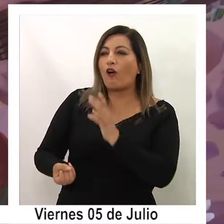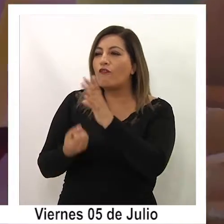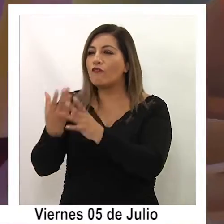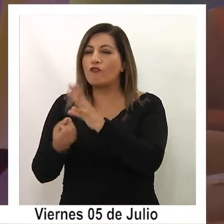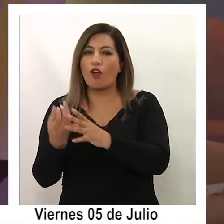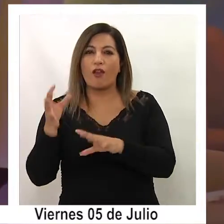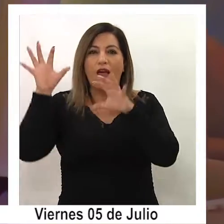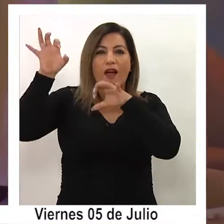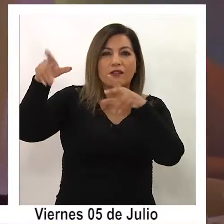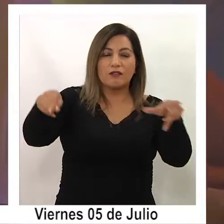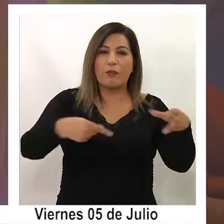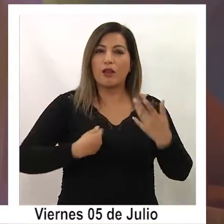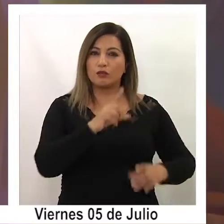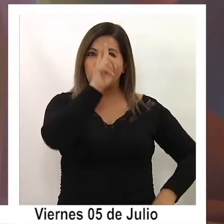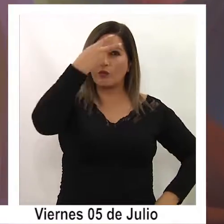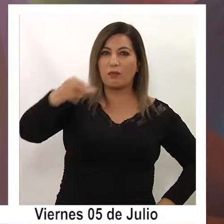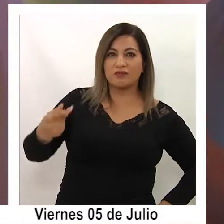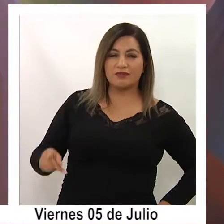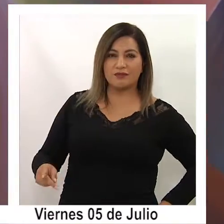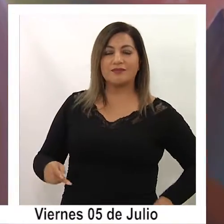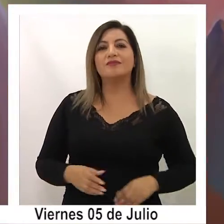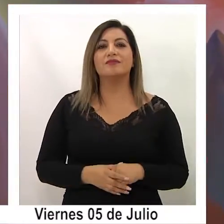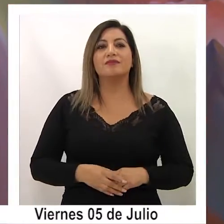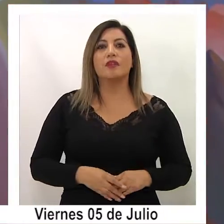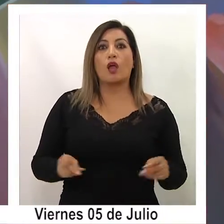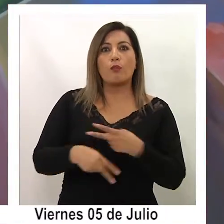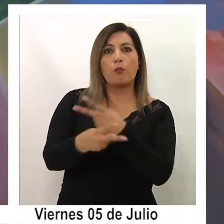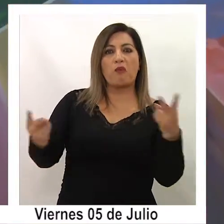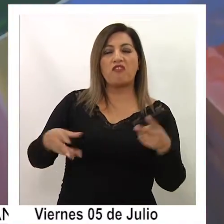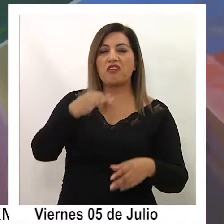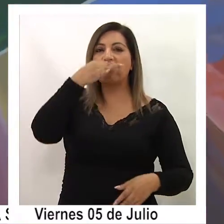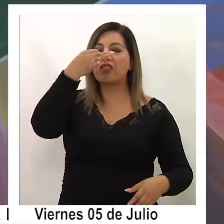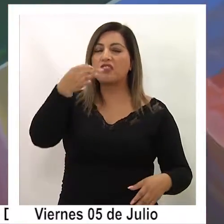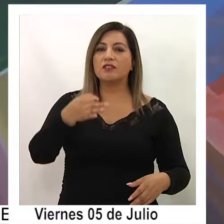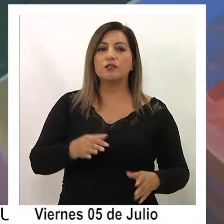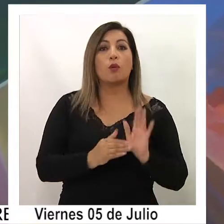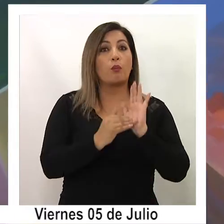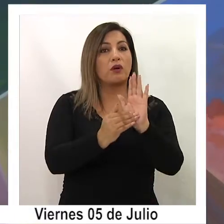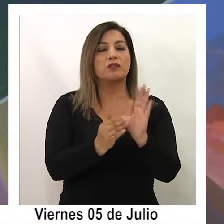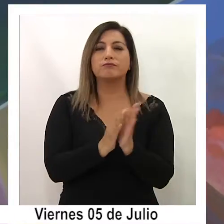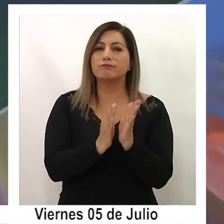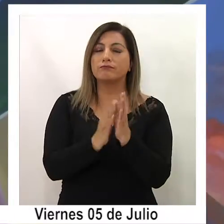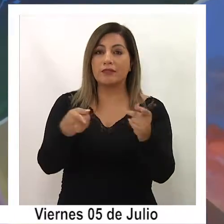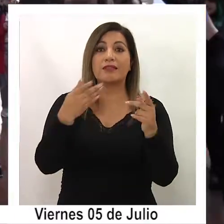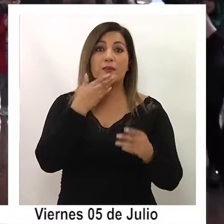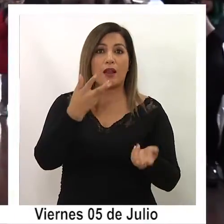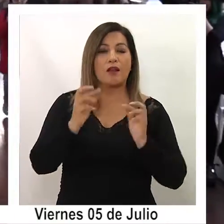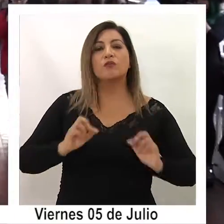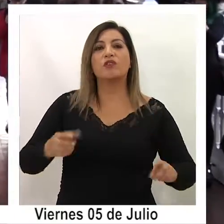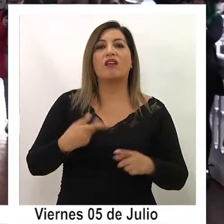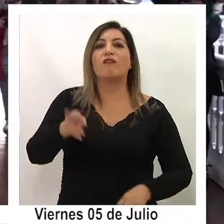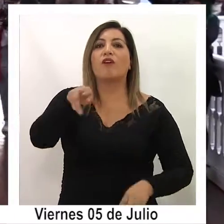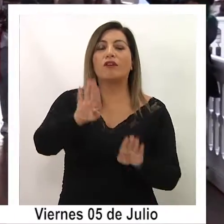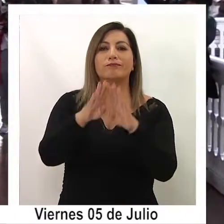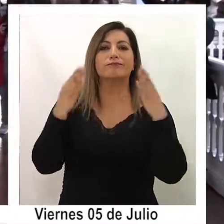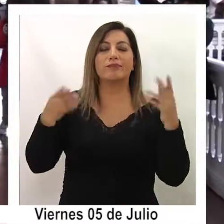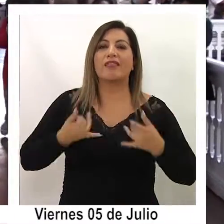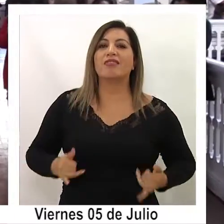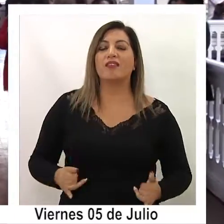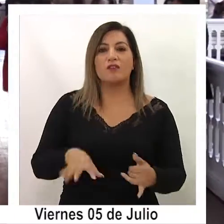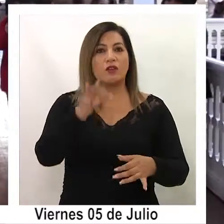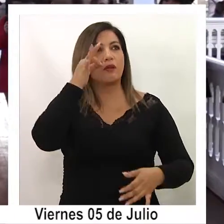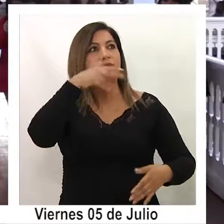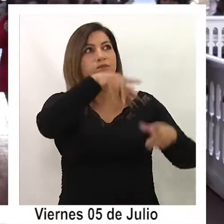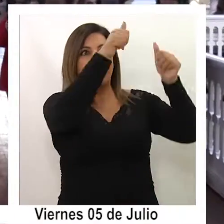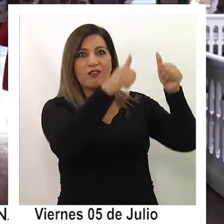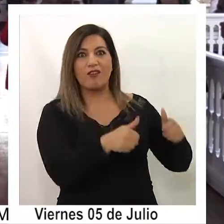flora, su fauna, sus costumbres. El público valoró la muestra y también la oportunidad de volver a disfrutar de las